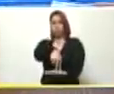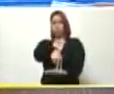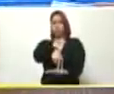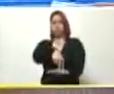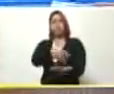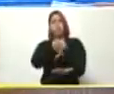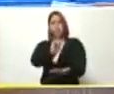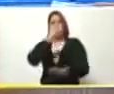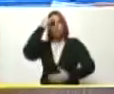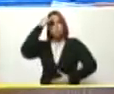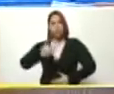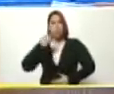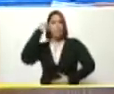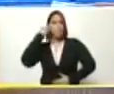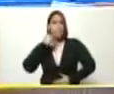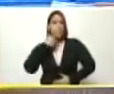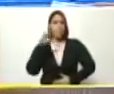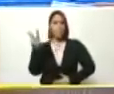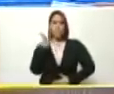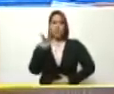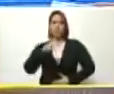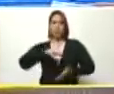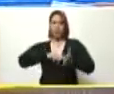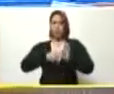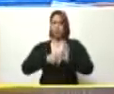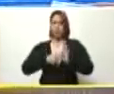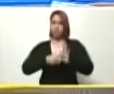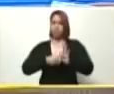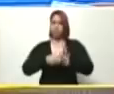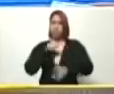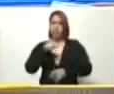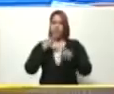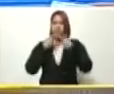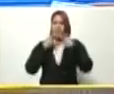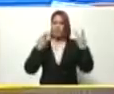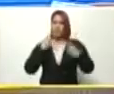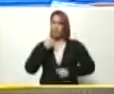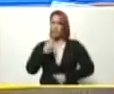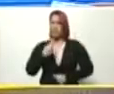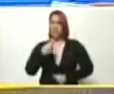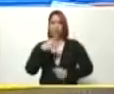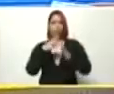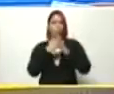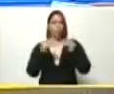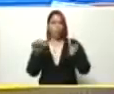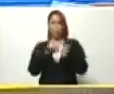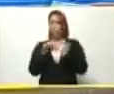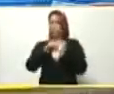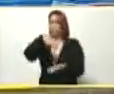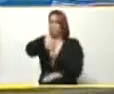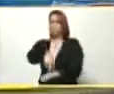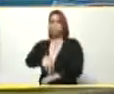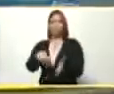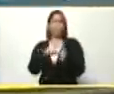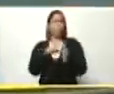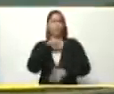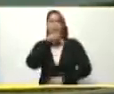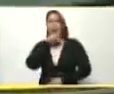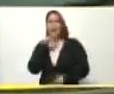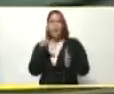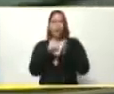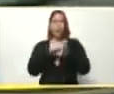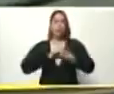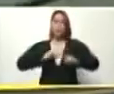militar bolivariano de Venezuela. Y eso lo dice todo, donde se pare, donde hable, donde se mueva.